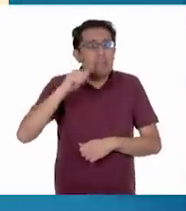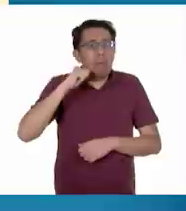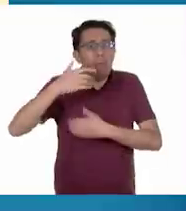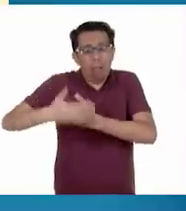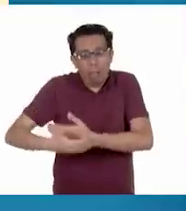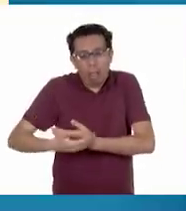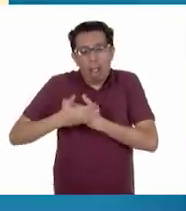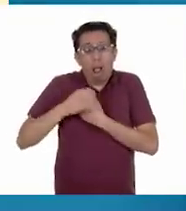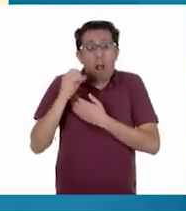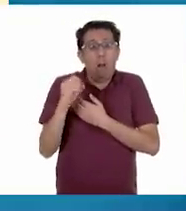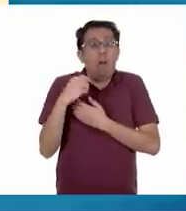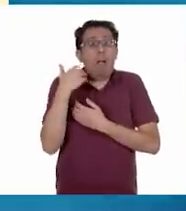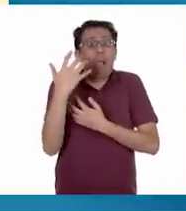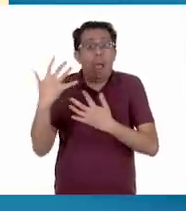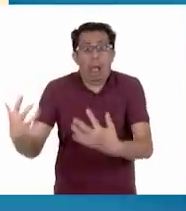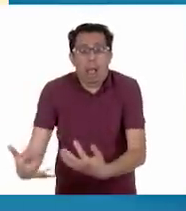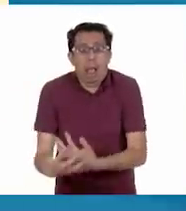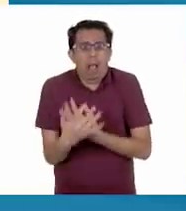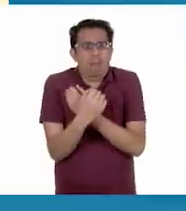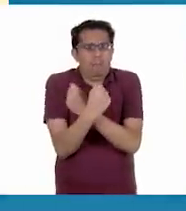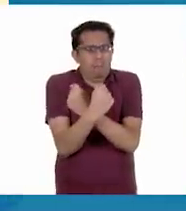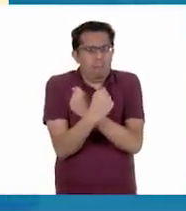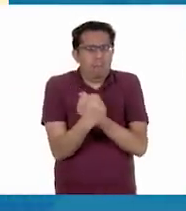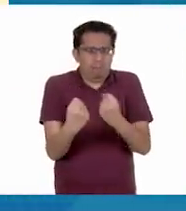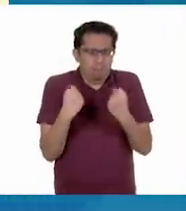intentar abrazarlo muy fuerte.